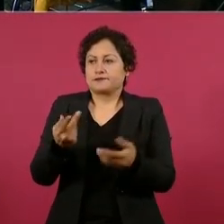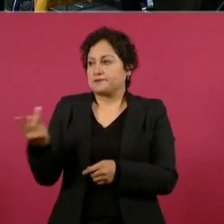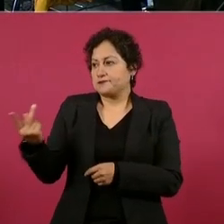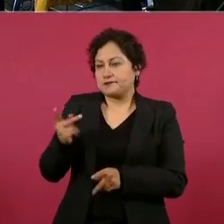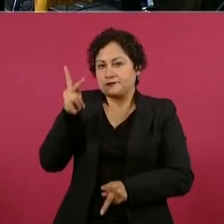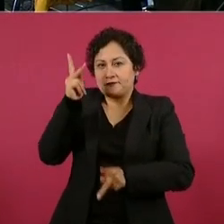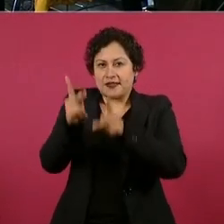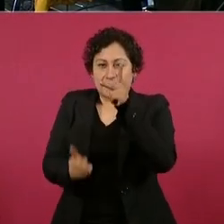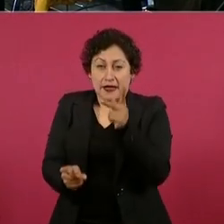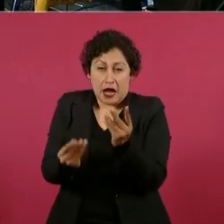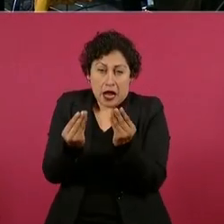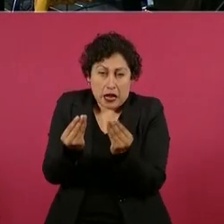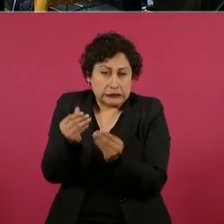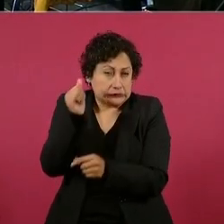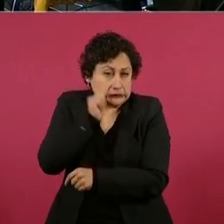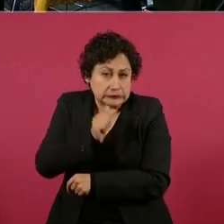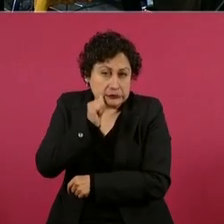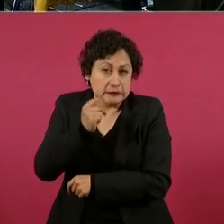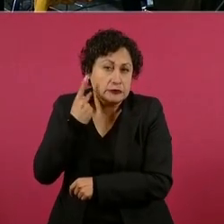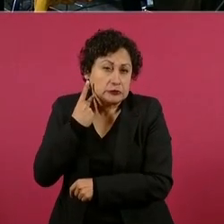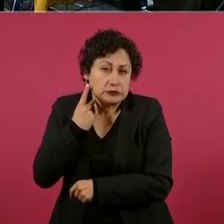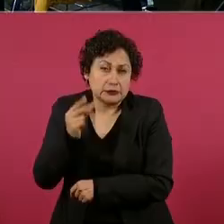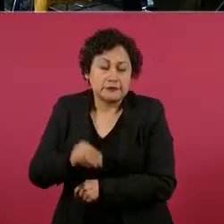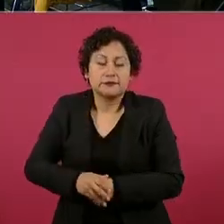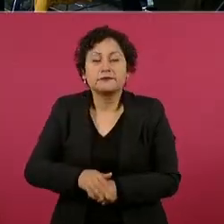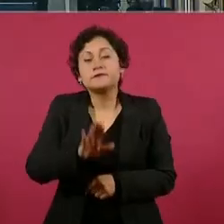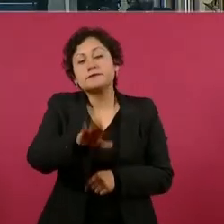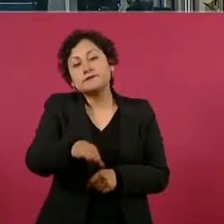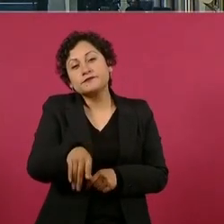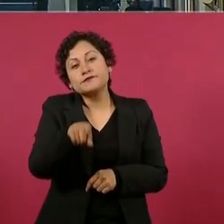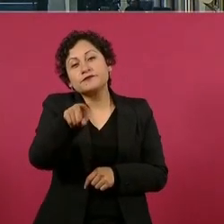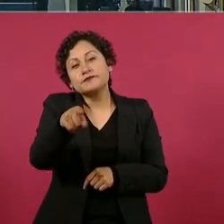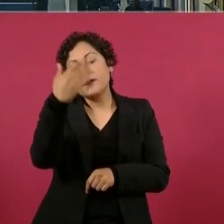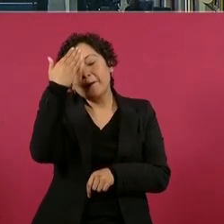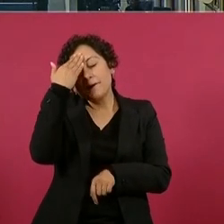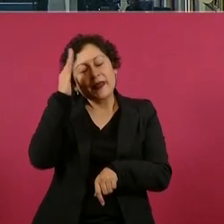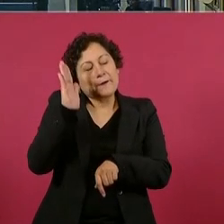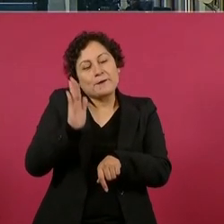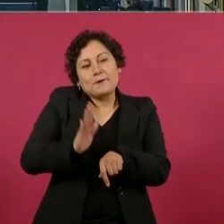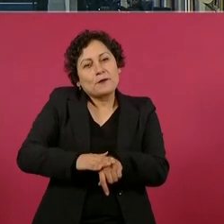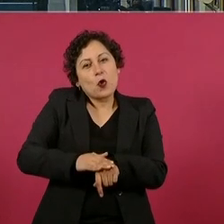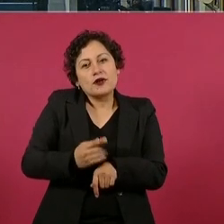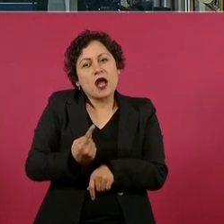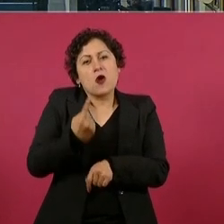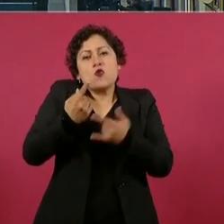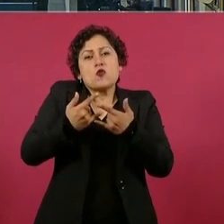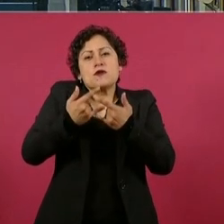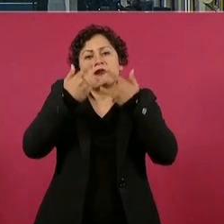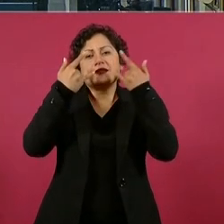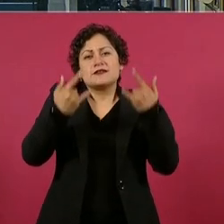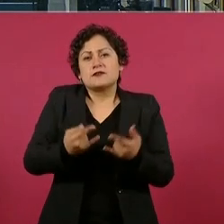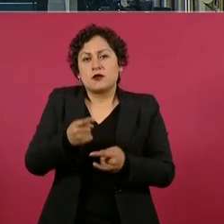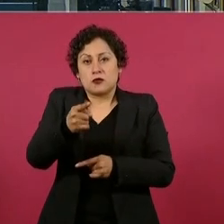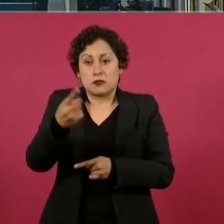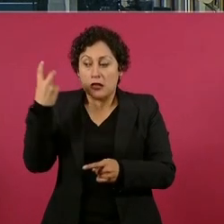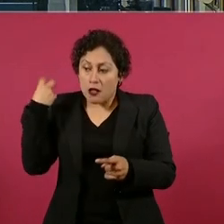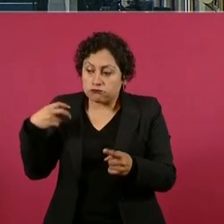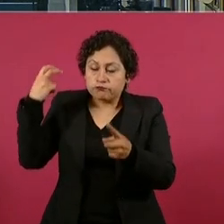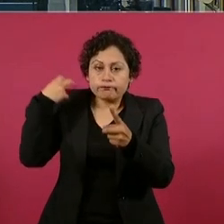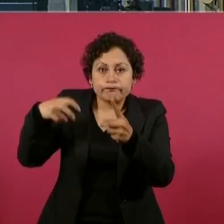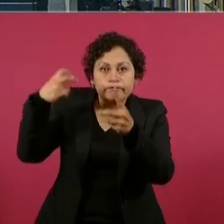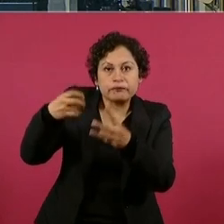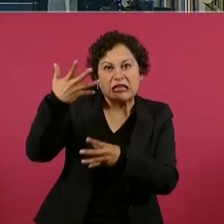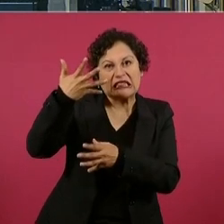política, ¿no? ¿Qué anécdota es la que más se lleva ahorita de estas 10 giras, de estas 32 visitas a los estados que ha realizado con la doctora? ¿Cuál